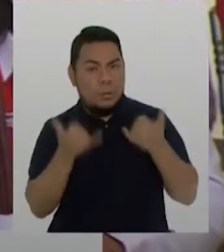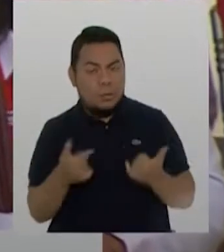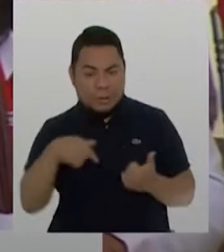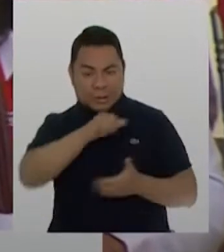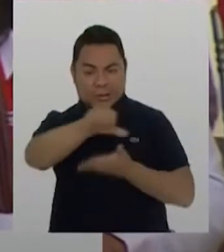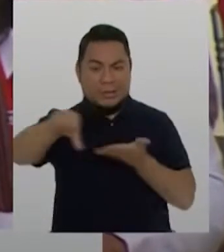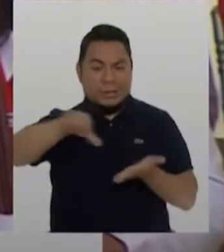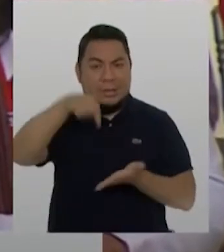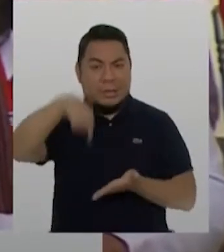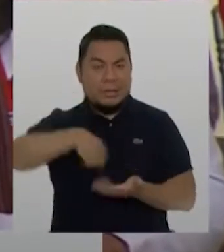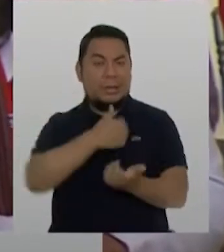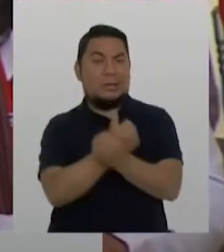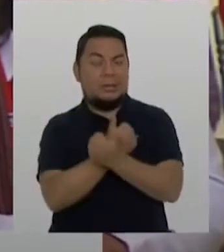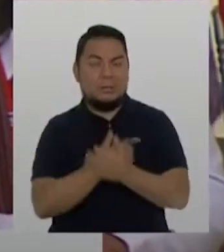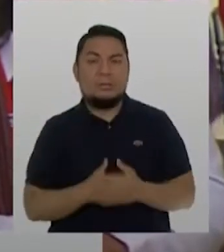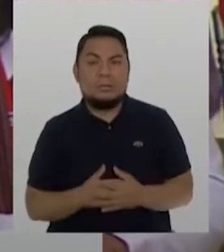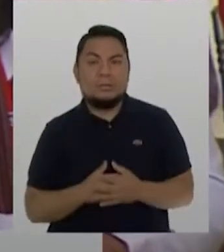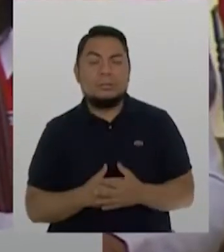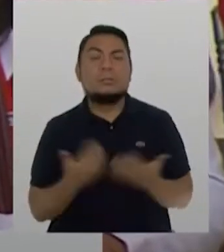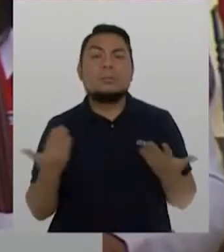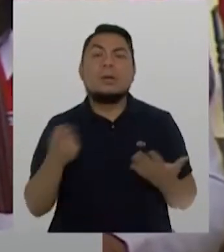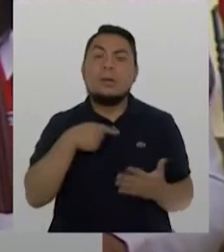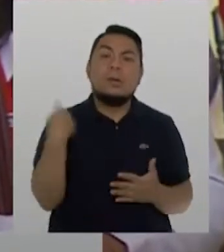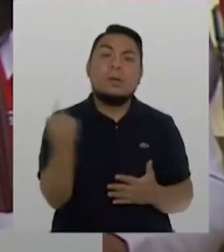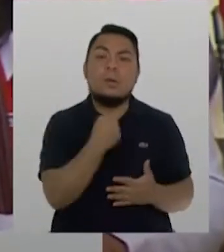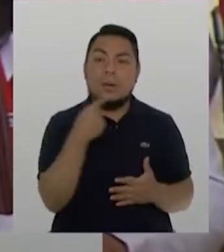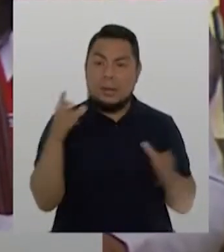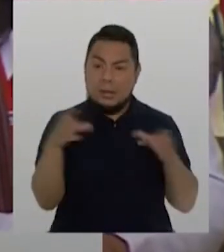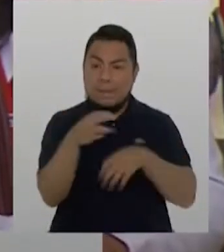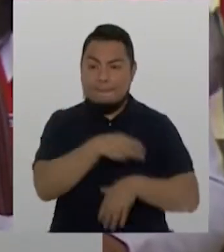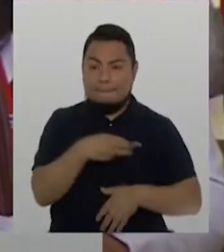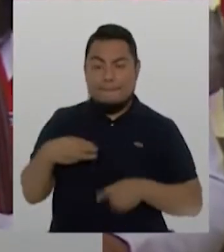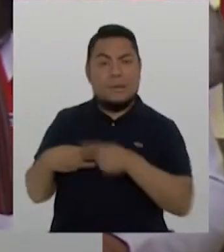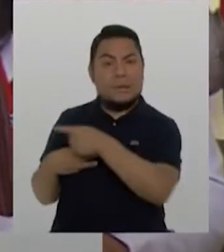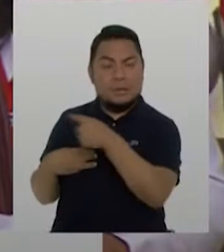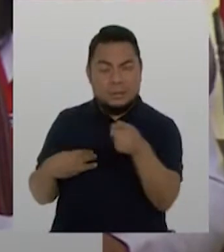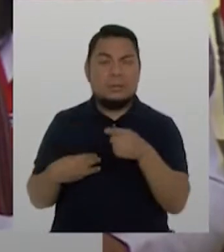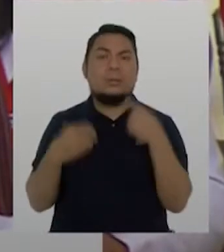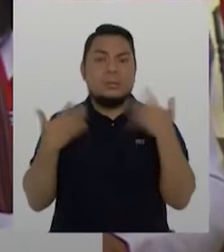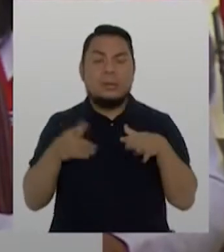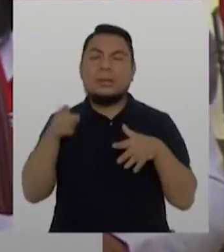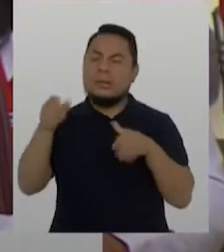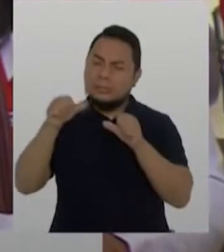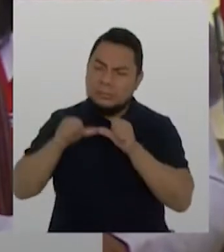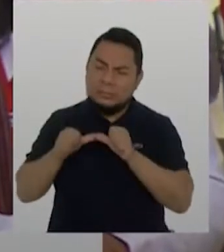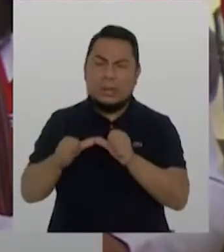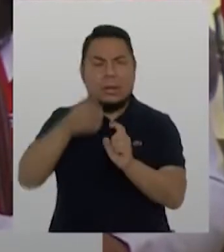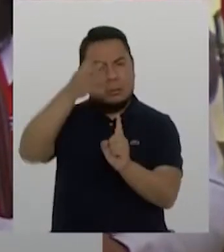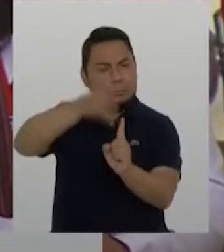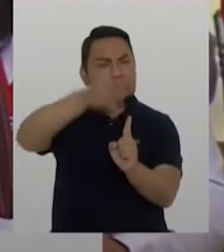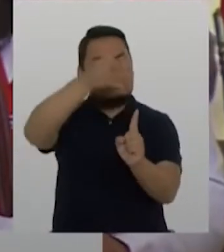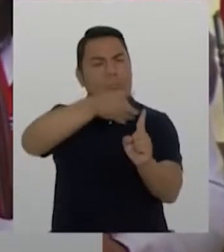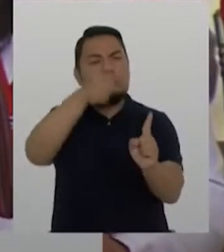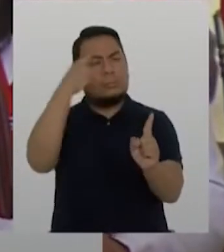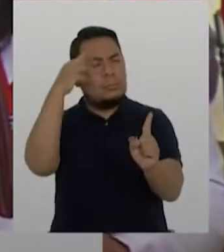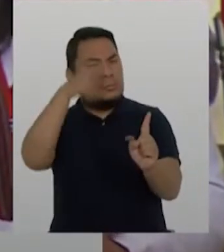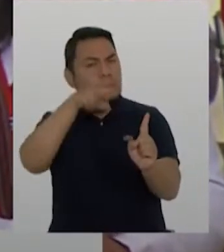histórica que nuestros ministros están en constante evaluación